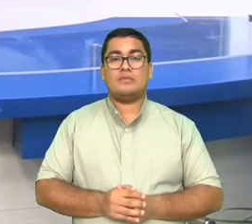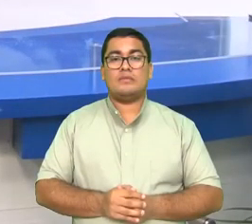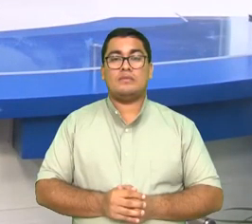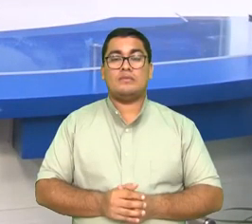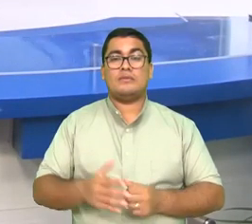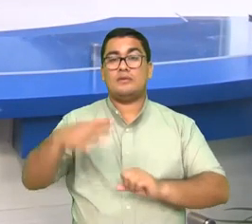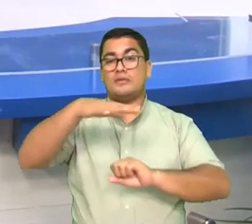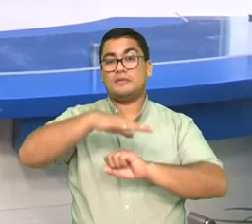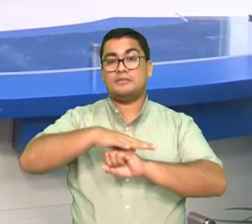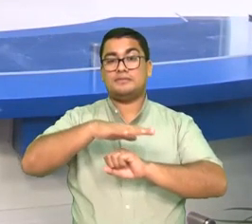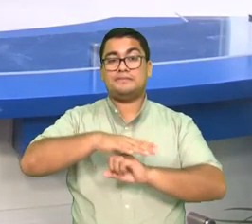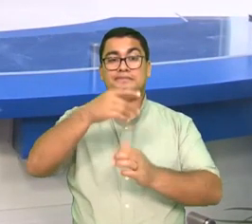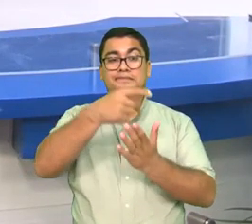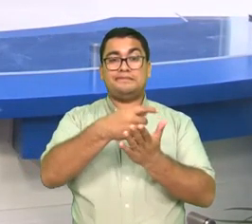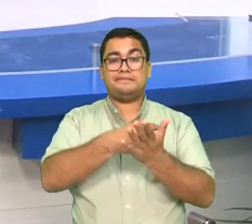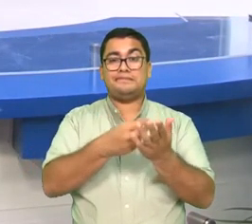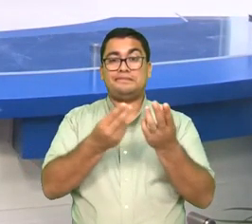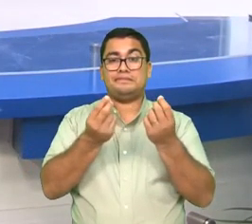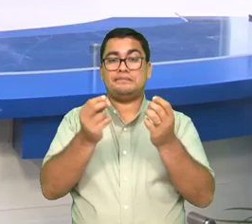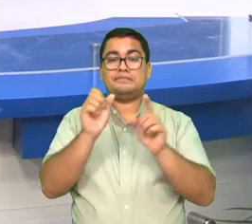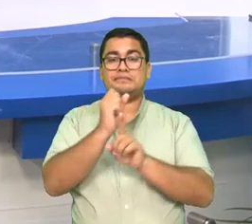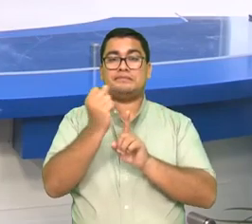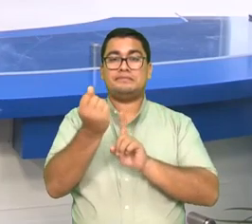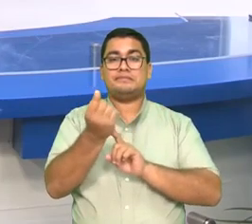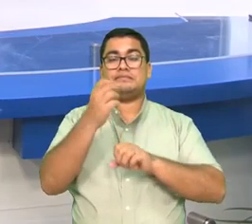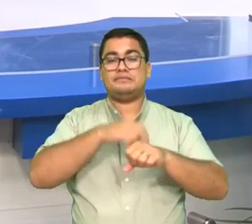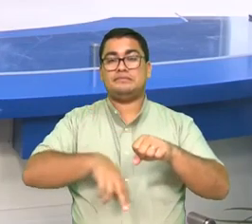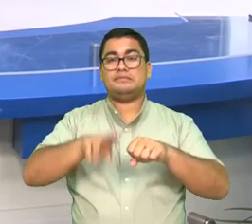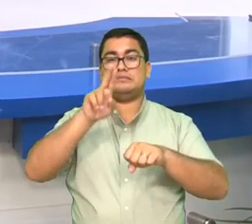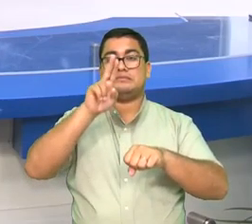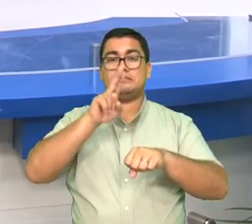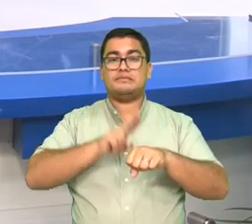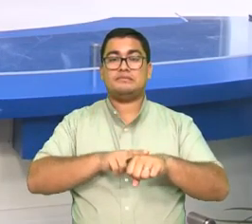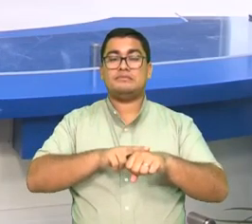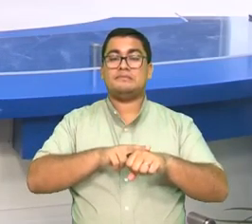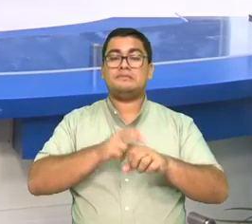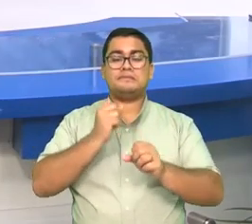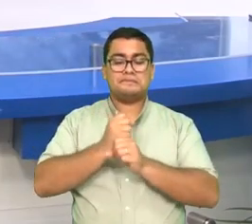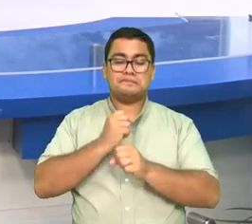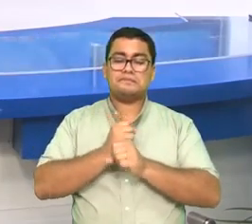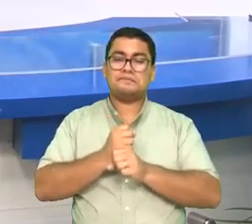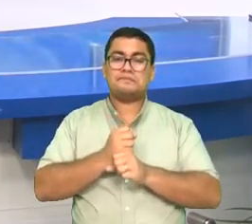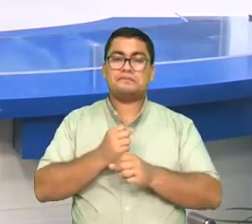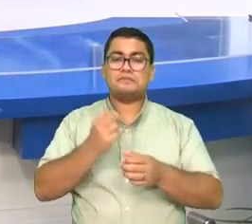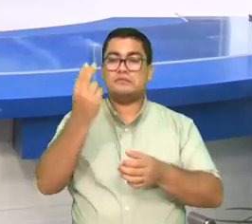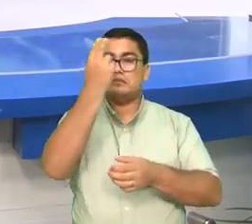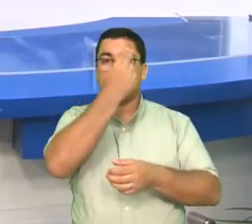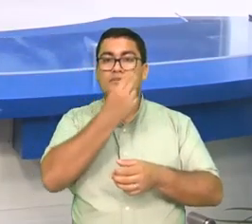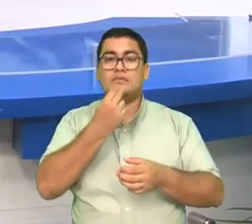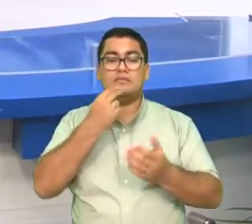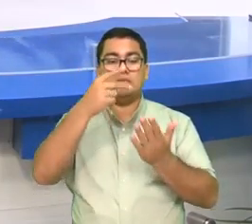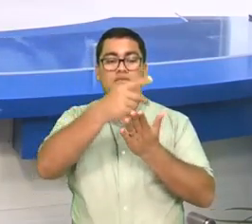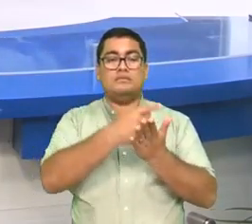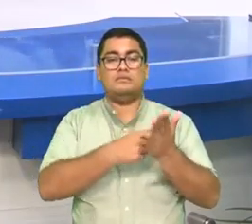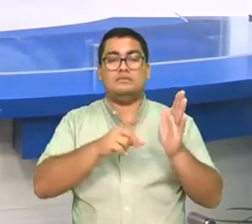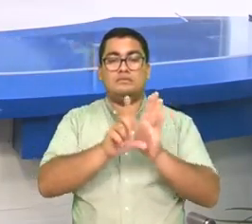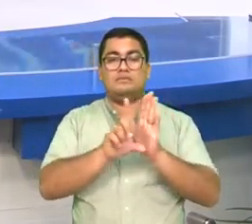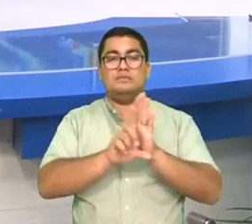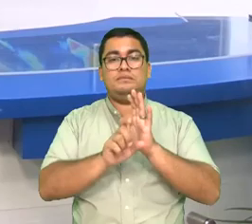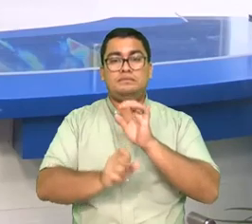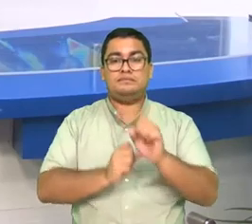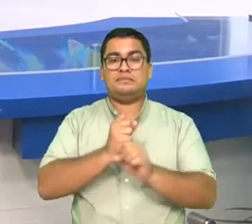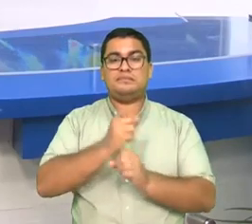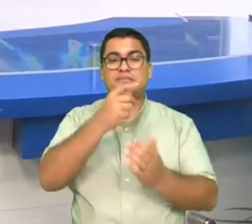La Comisión de Producción, Economía y Presupuesto de la Asamblea Nacional avanza en el proceso de consultas al proyecto de ley anual